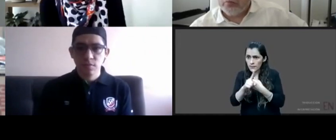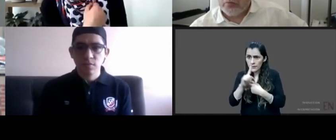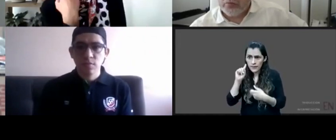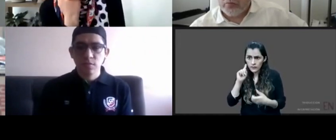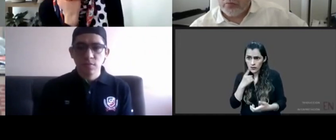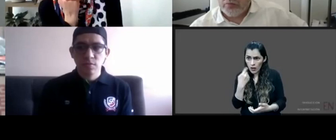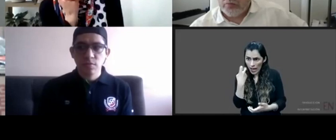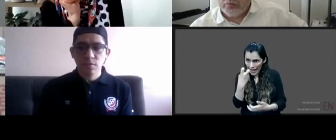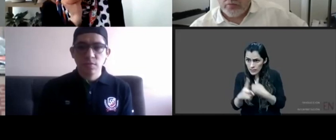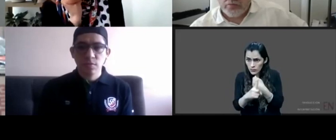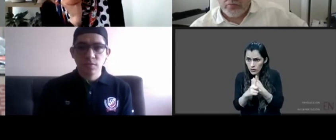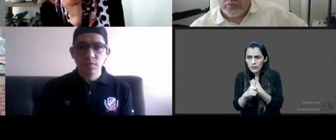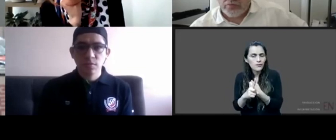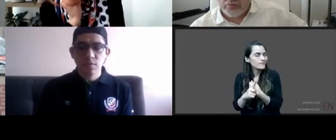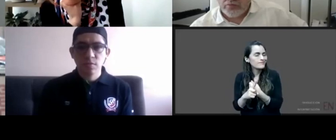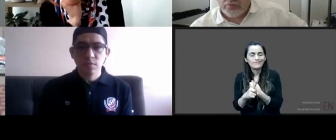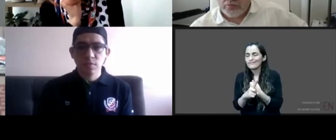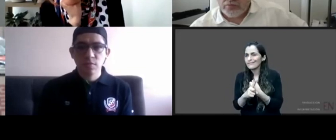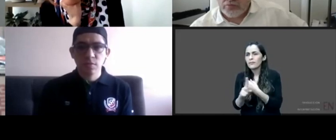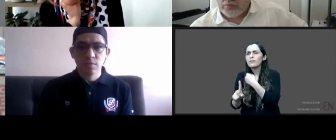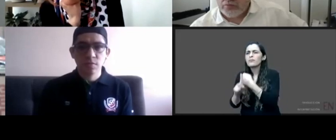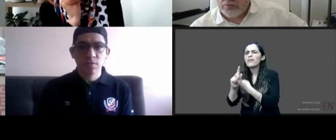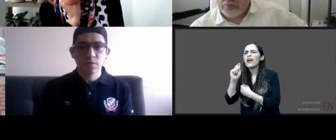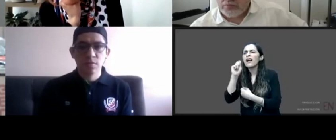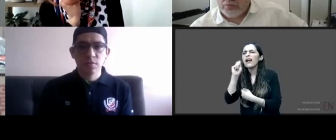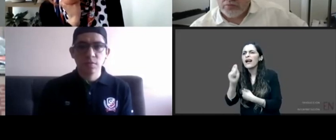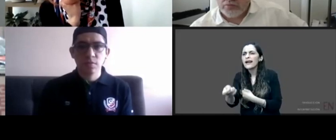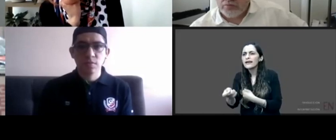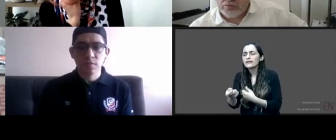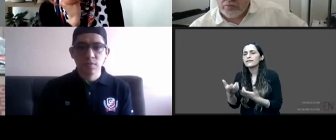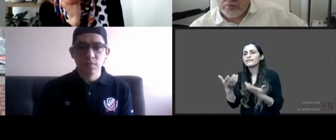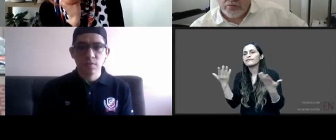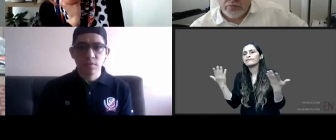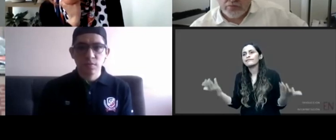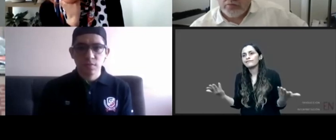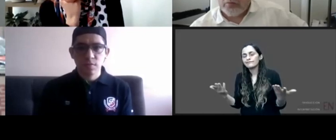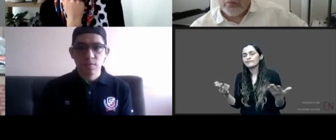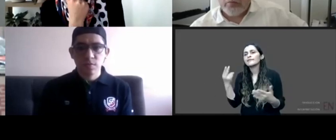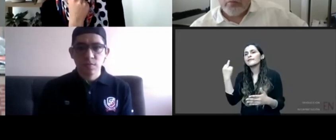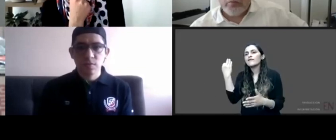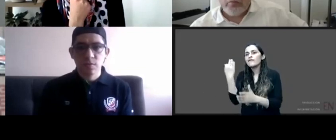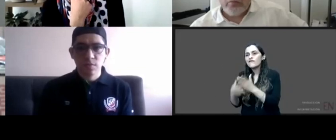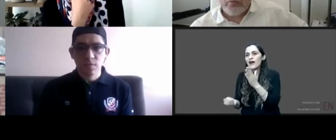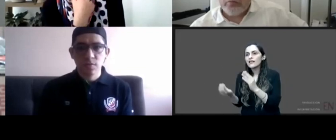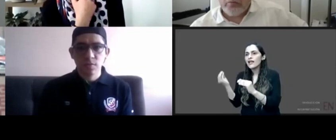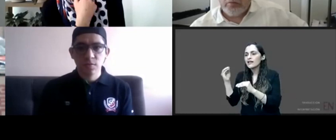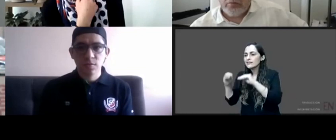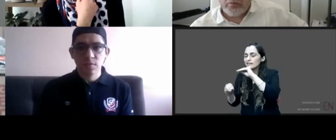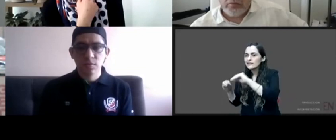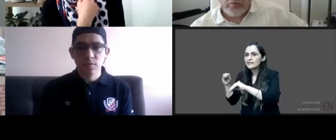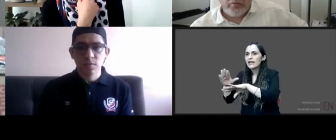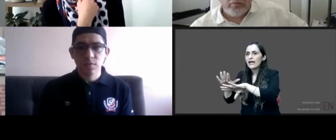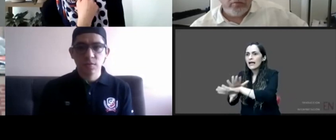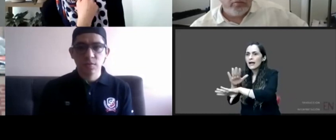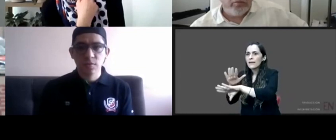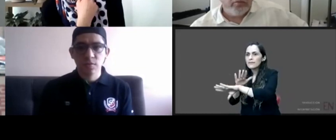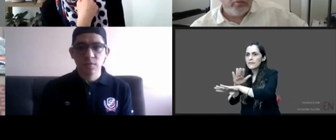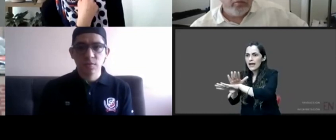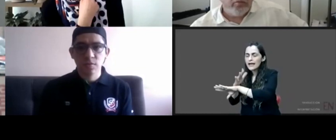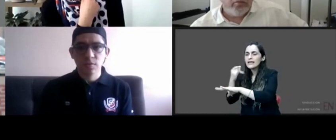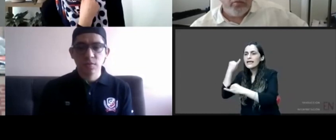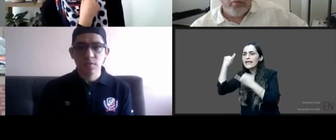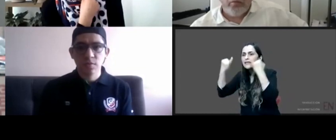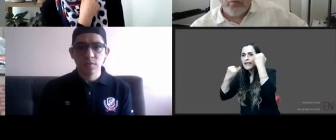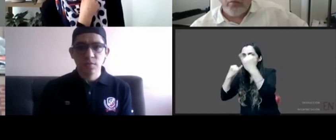atención desde la importancia que tiene esta política de primera infancia para poder visibilizar todas esas necesidades.